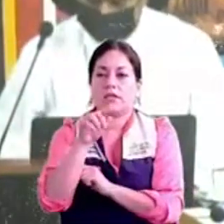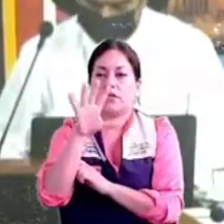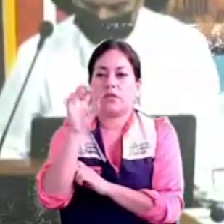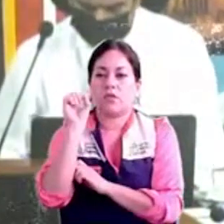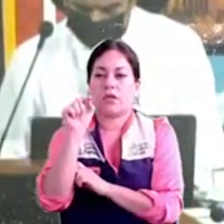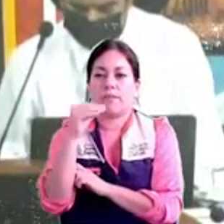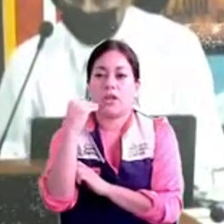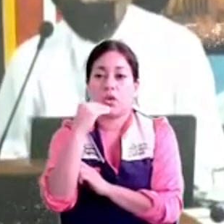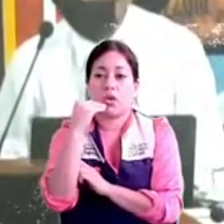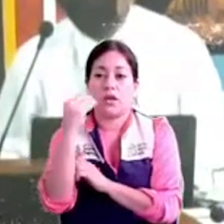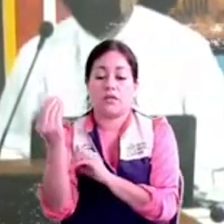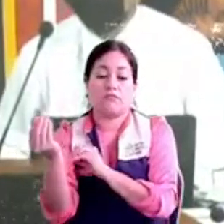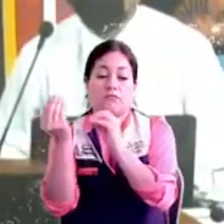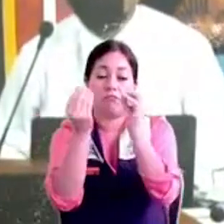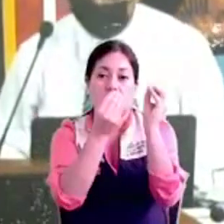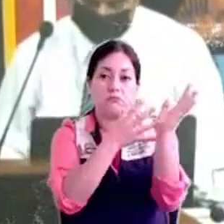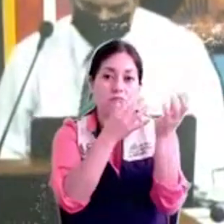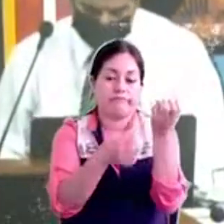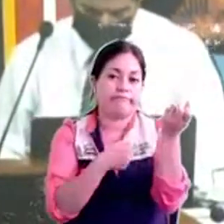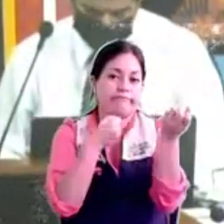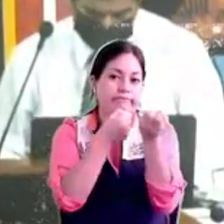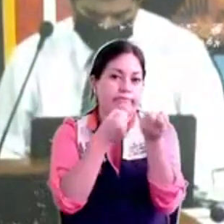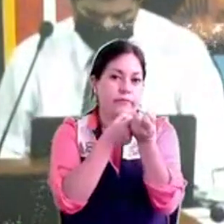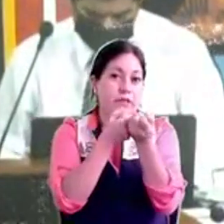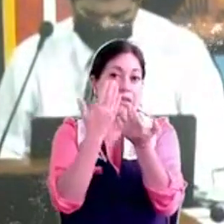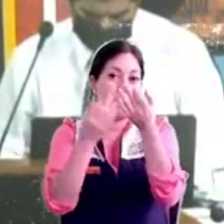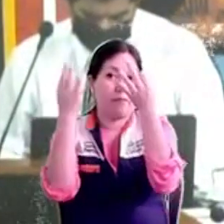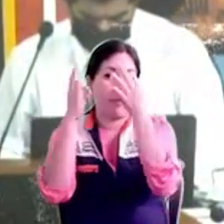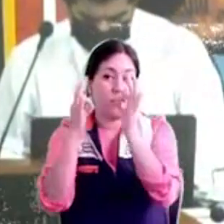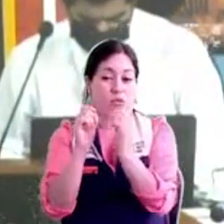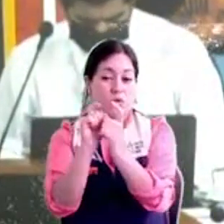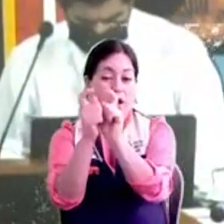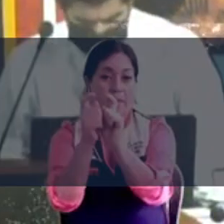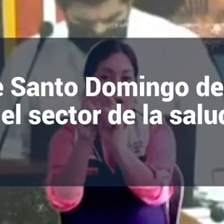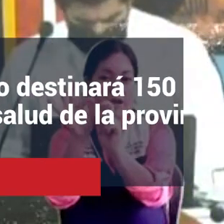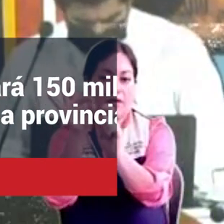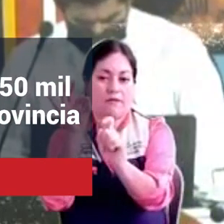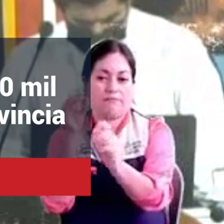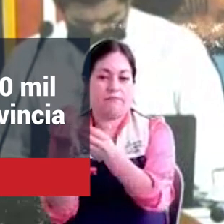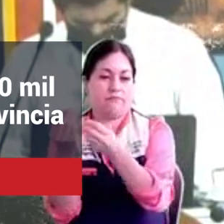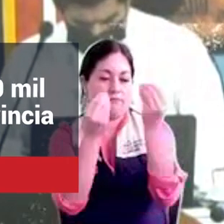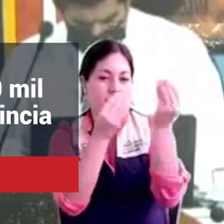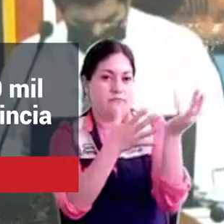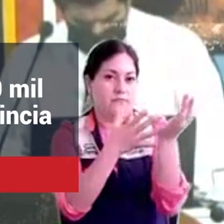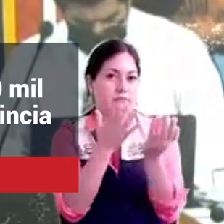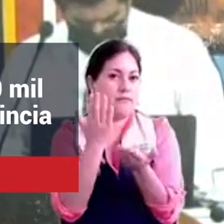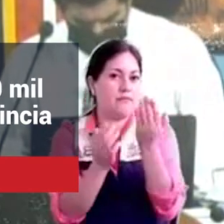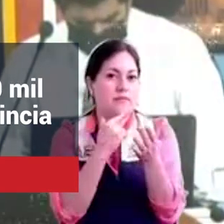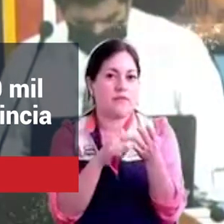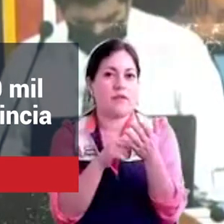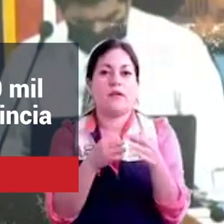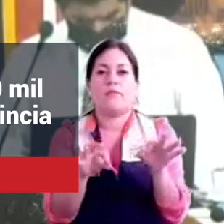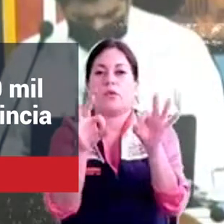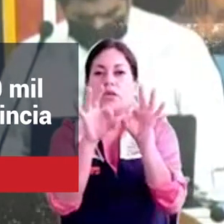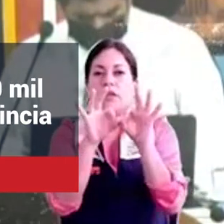presupuesto para poder urgentemente, en especial decían, por ejemplo, aumentar los puntos de salud, pero